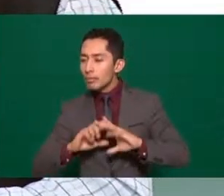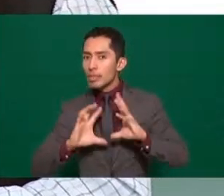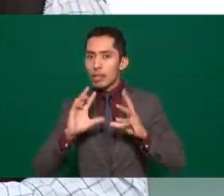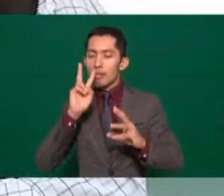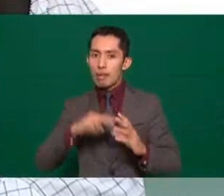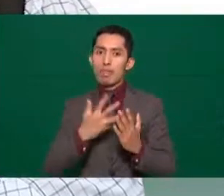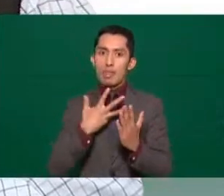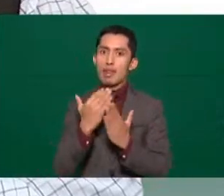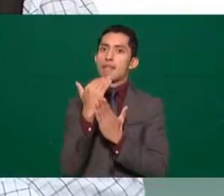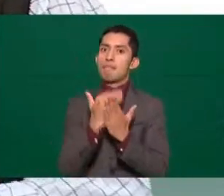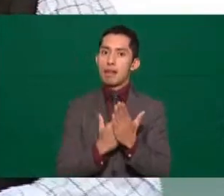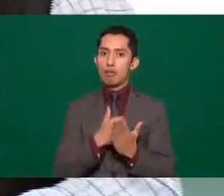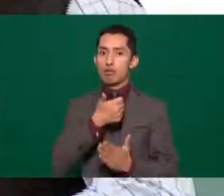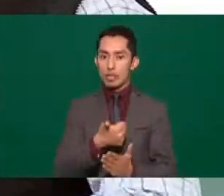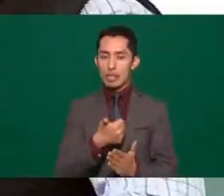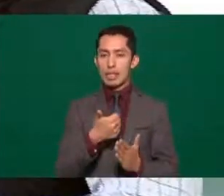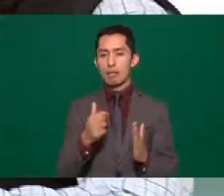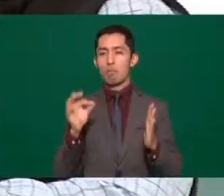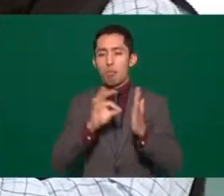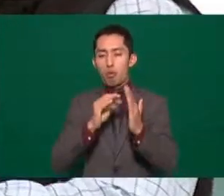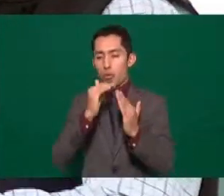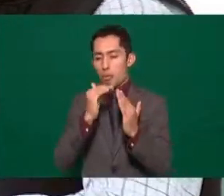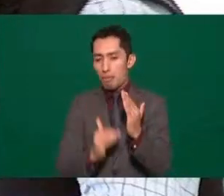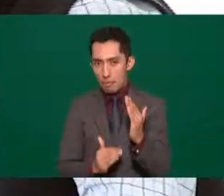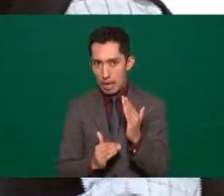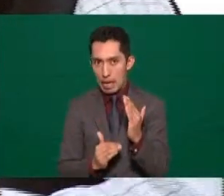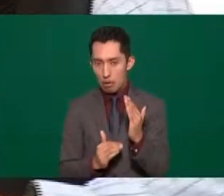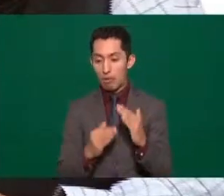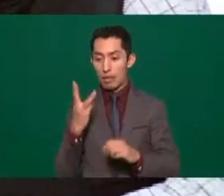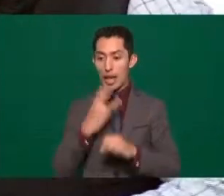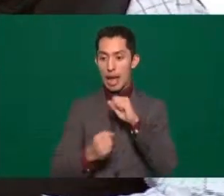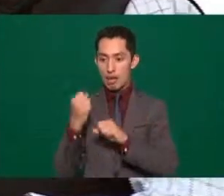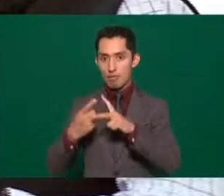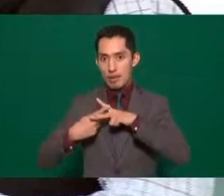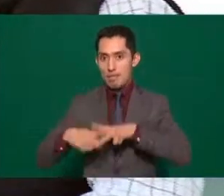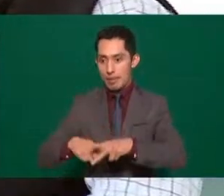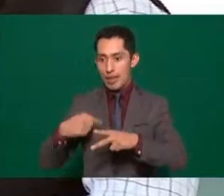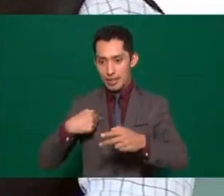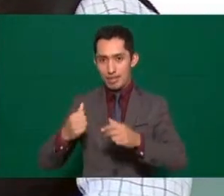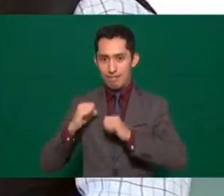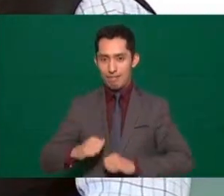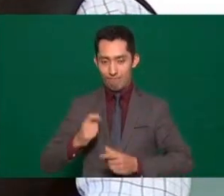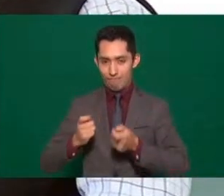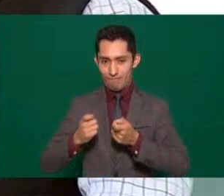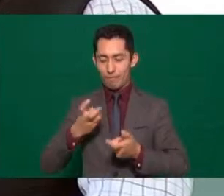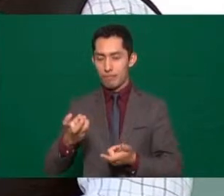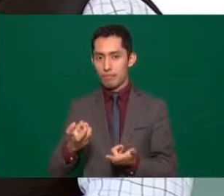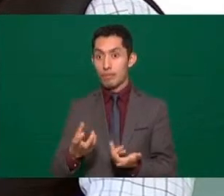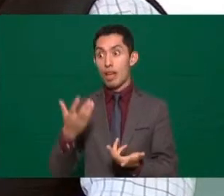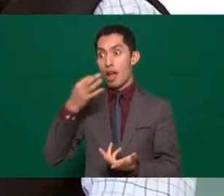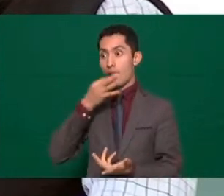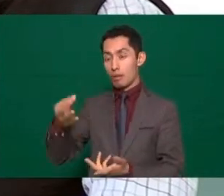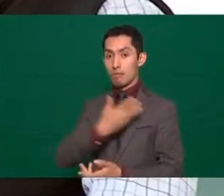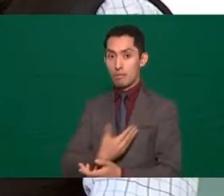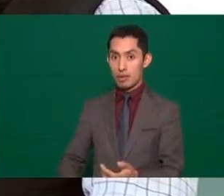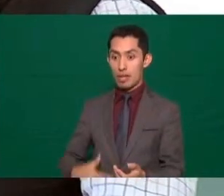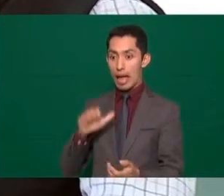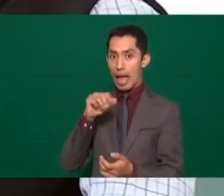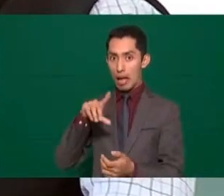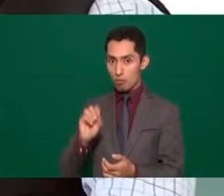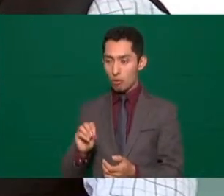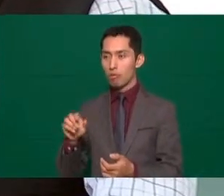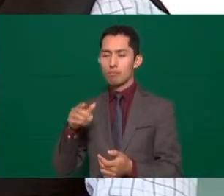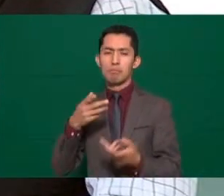indicador de 6 puntos porcentuales en los primeros 3 años de gobierno. Señor presidente, apreciable